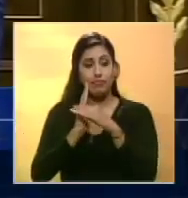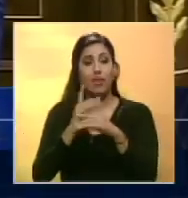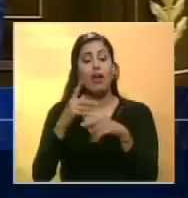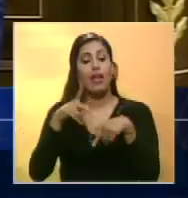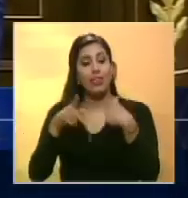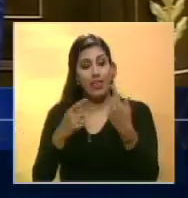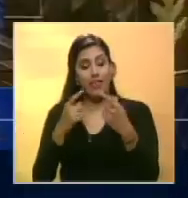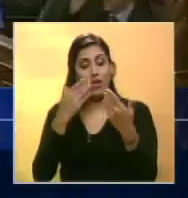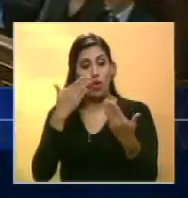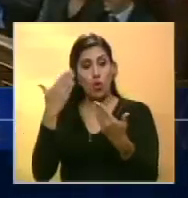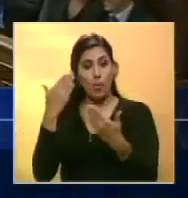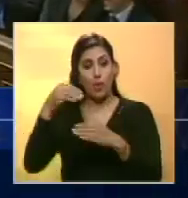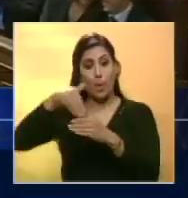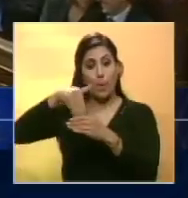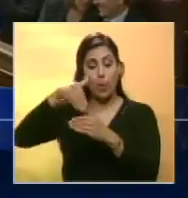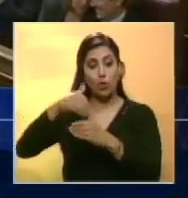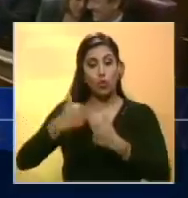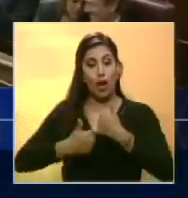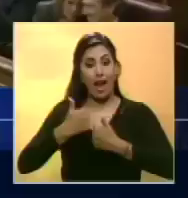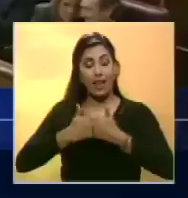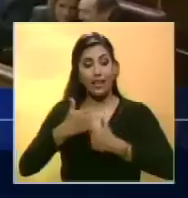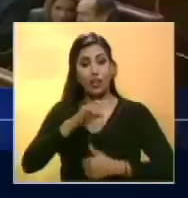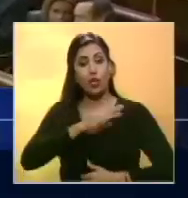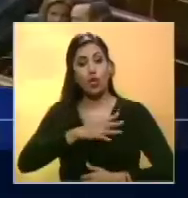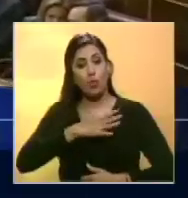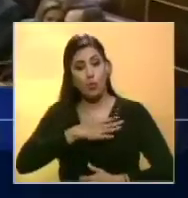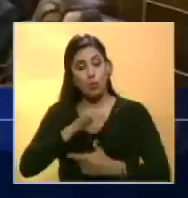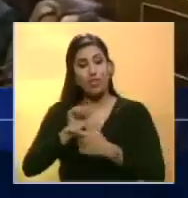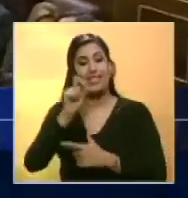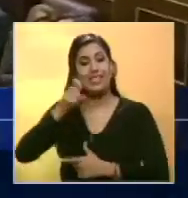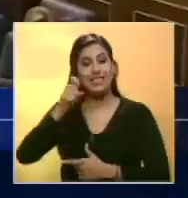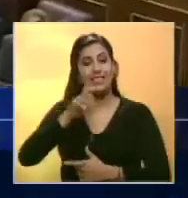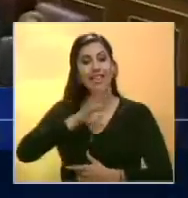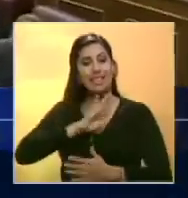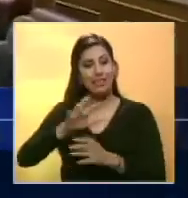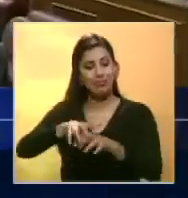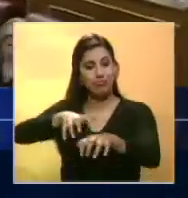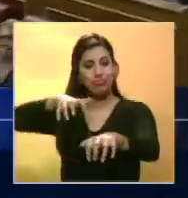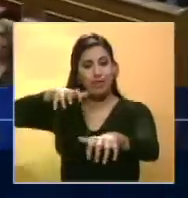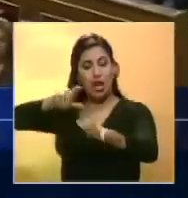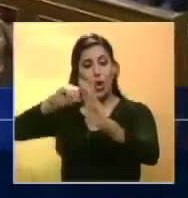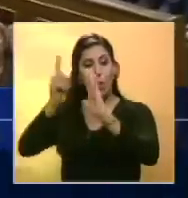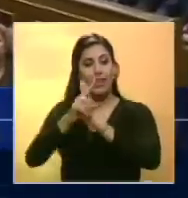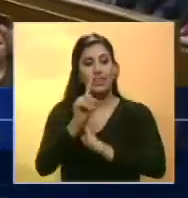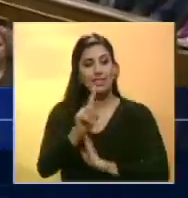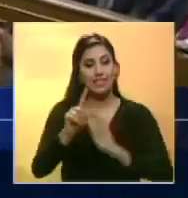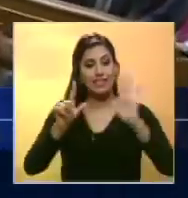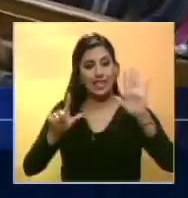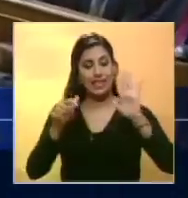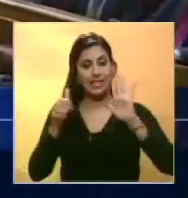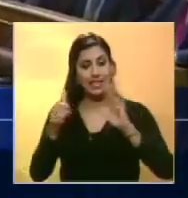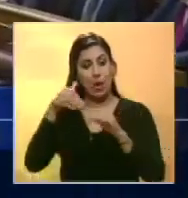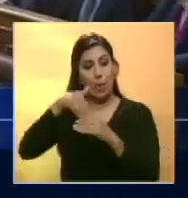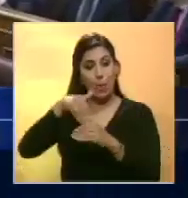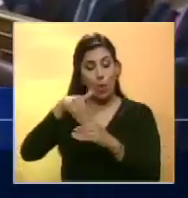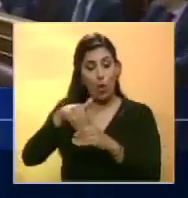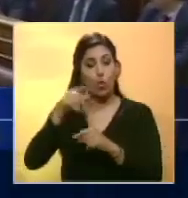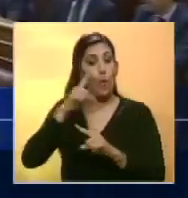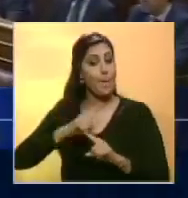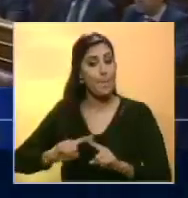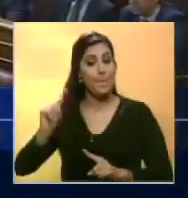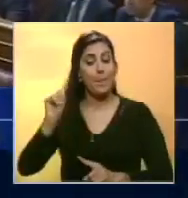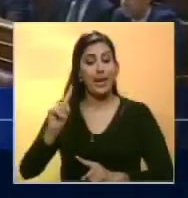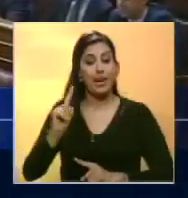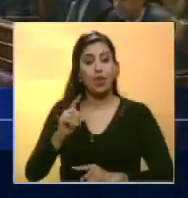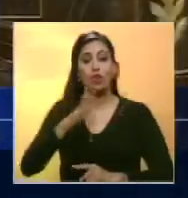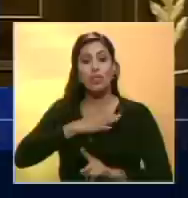ser investido en la votación, el candidato socialista necesitaría obtener mayoría absoluta con 176 votos. Sin embargo,